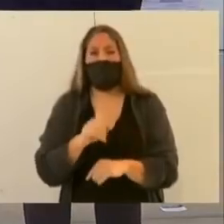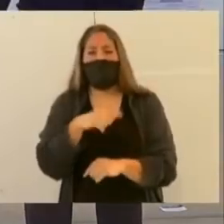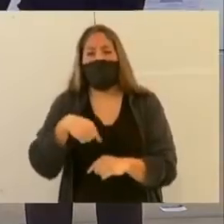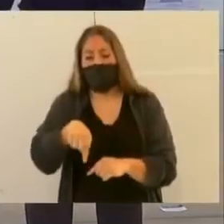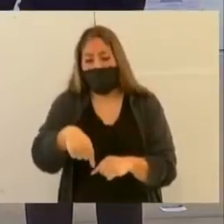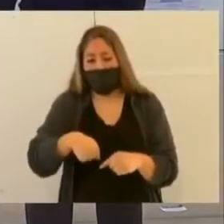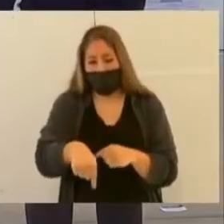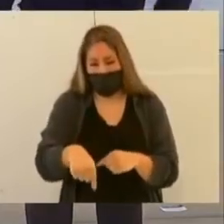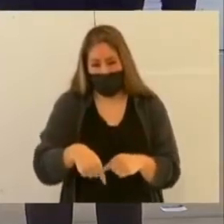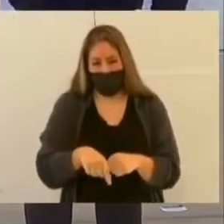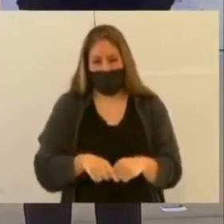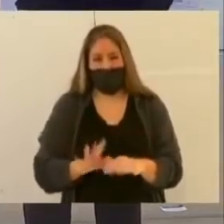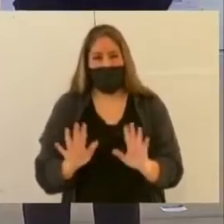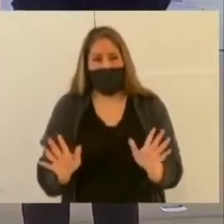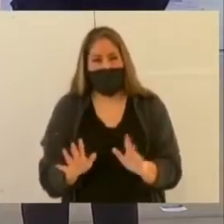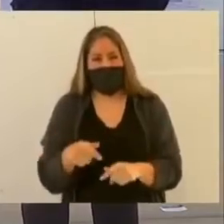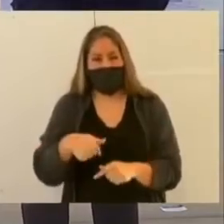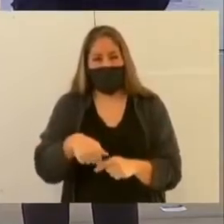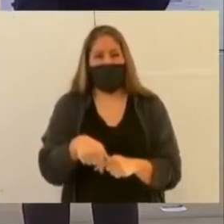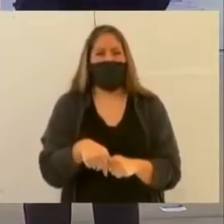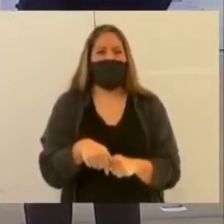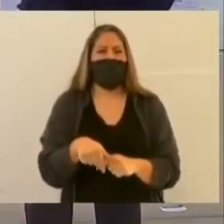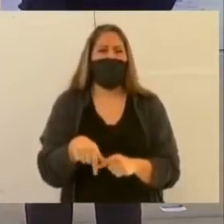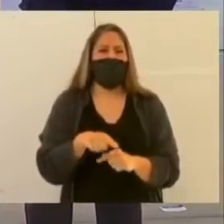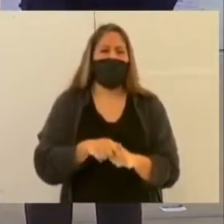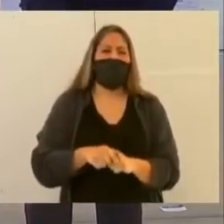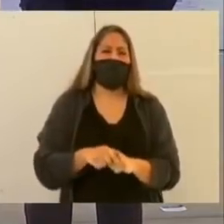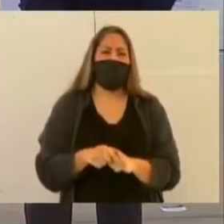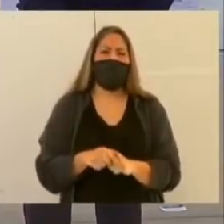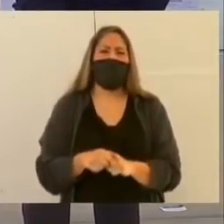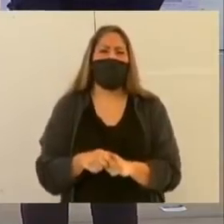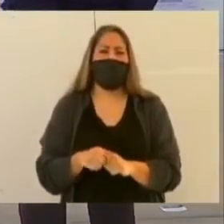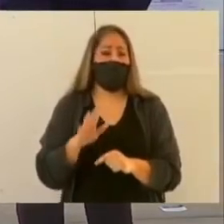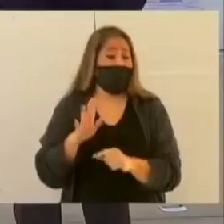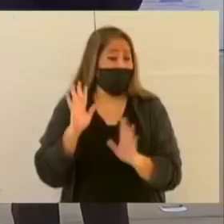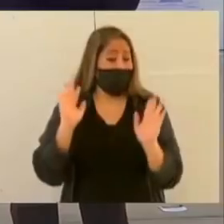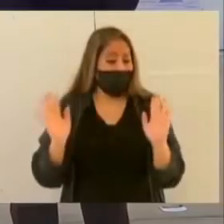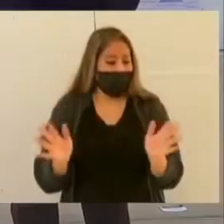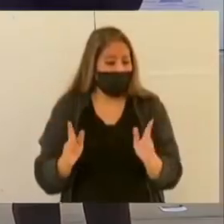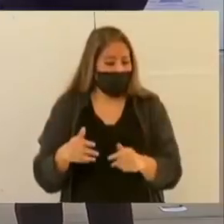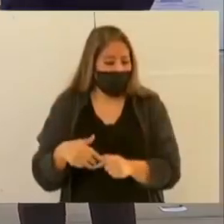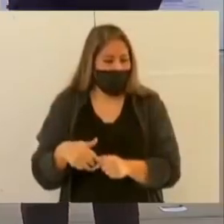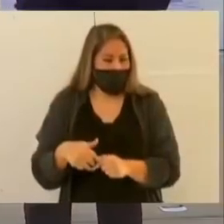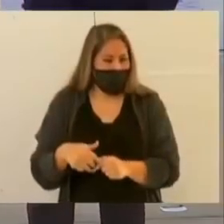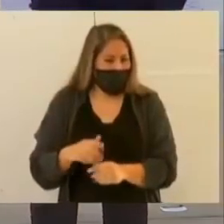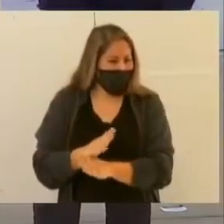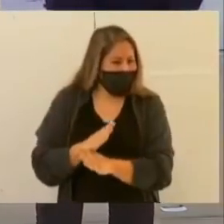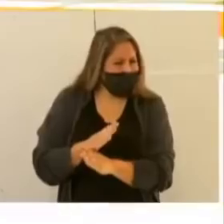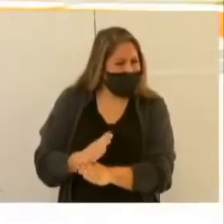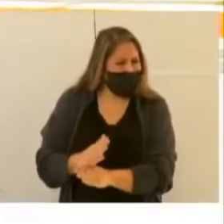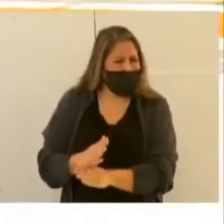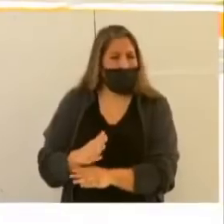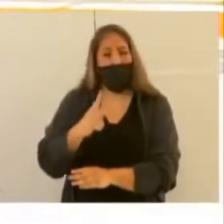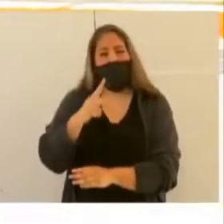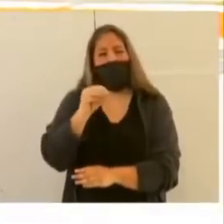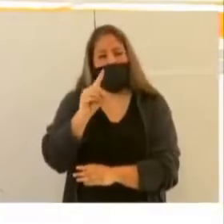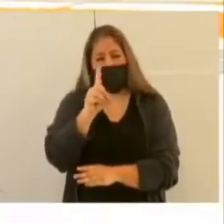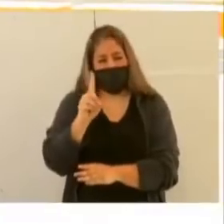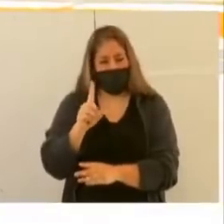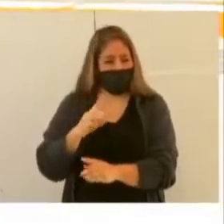extrayendo clandestinamente agua del acuífero. Vamos a hacer esa tarea de evitar esa